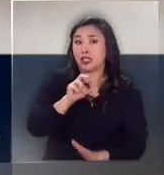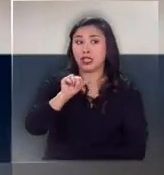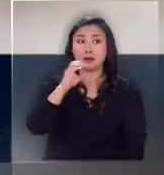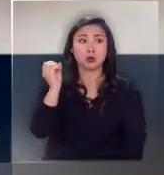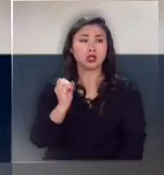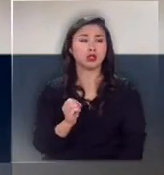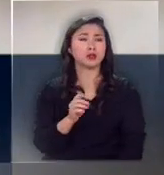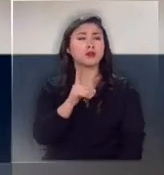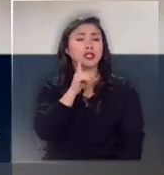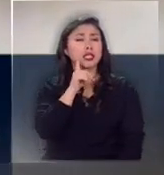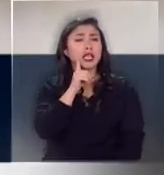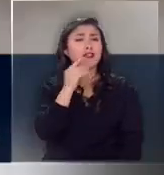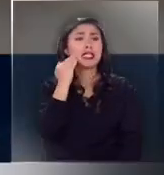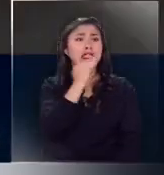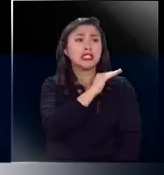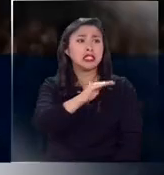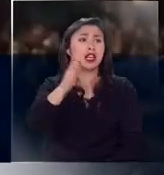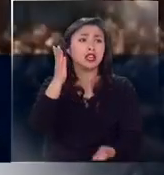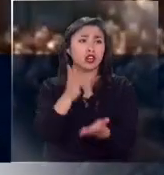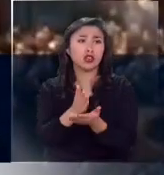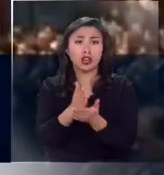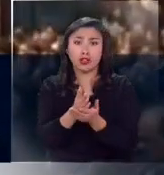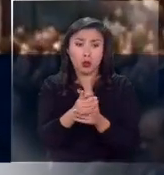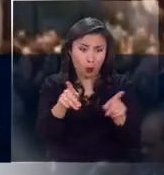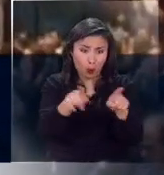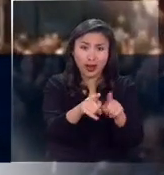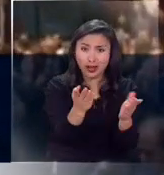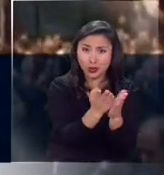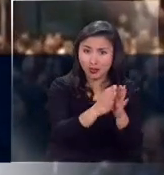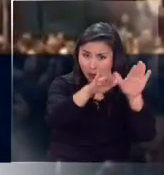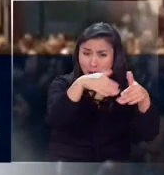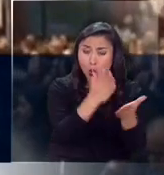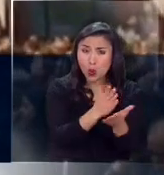tienen que haber vidas de colegio, del colegio donde ella estudiaba.